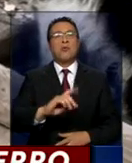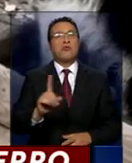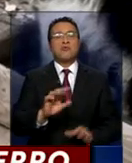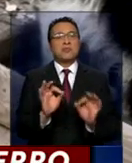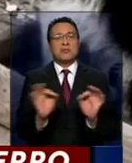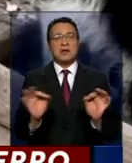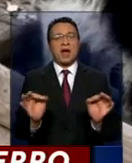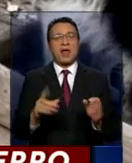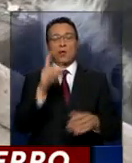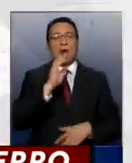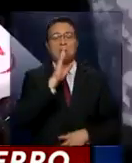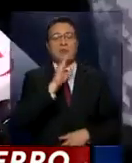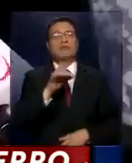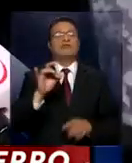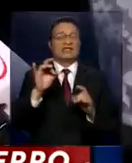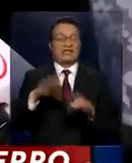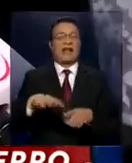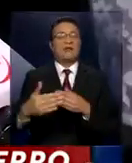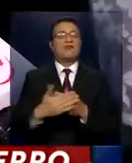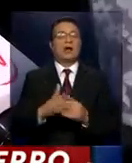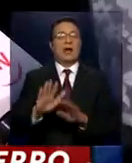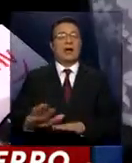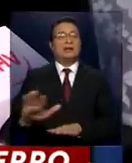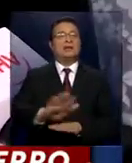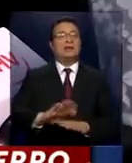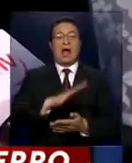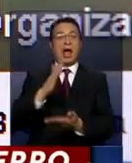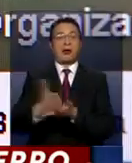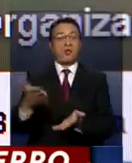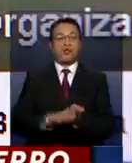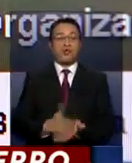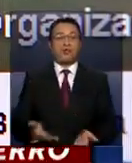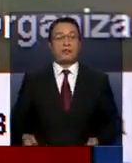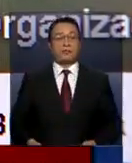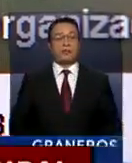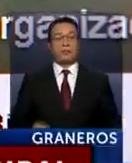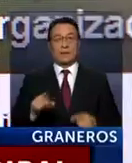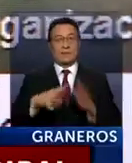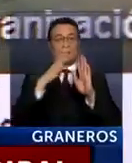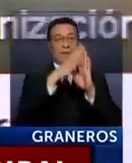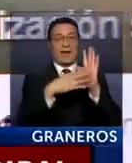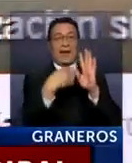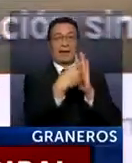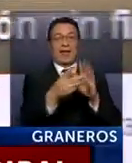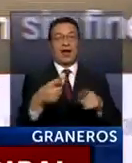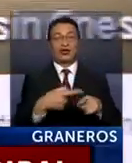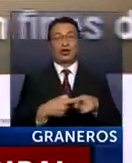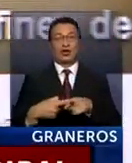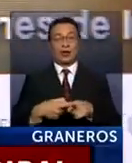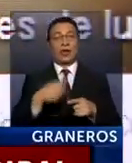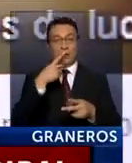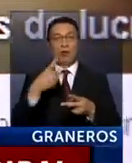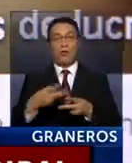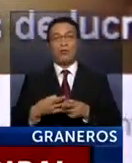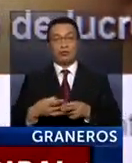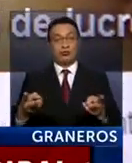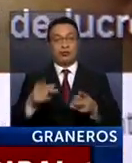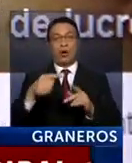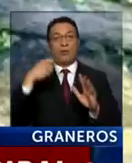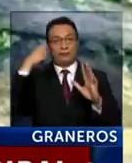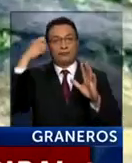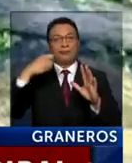El perro era como que lo iban a dejar ahí, se quedaba ahí el perro hasta que muriera nomás. A través de las redes sociales, la agrupación Tu Pata en Mi Mano difundió estas